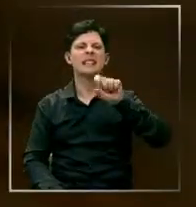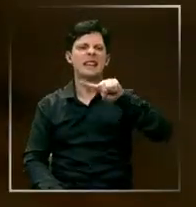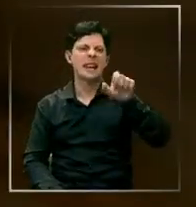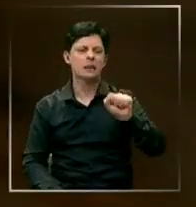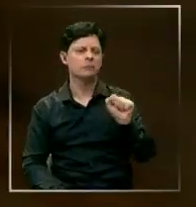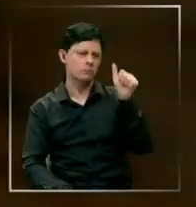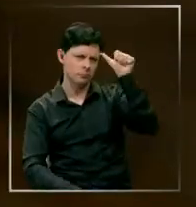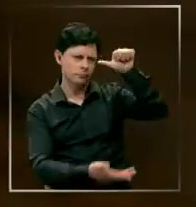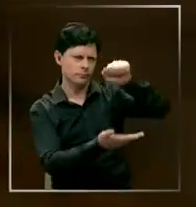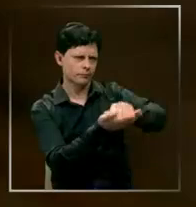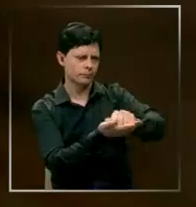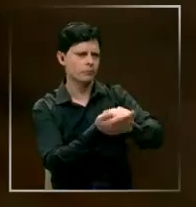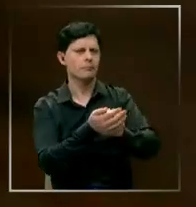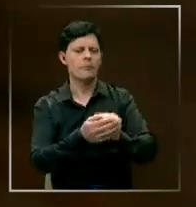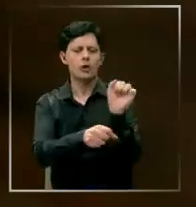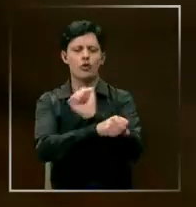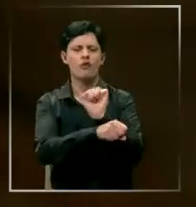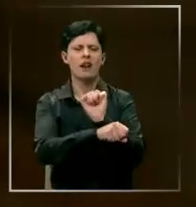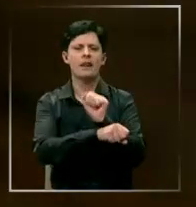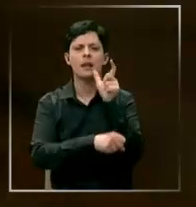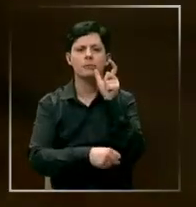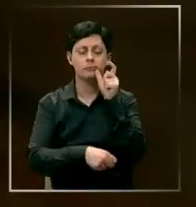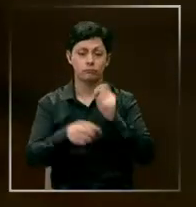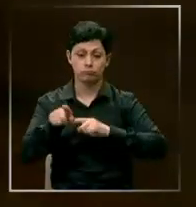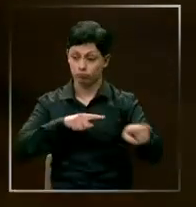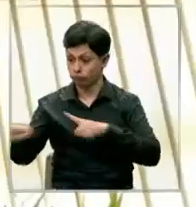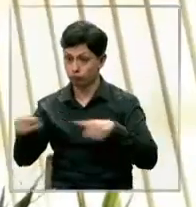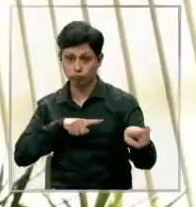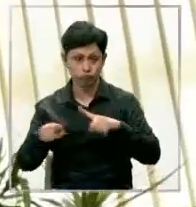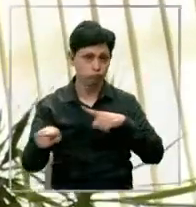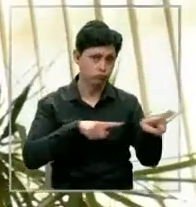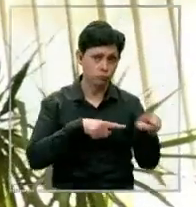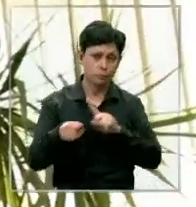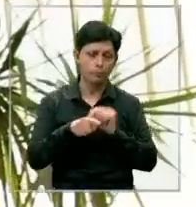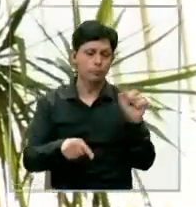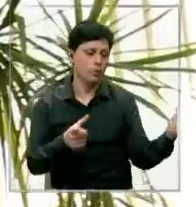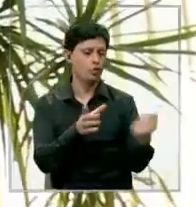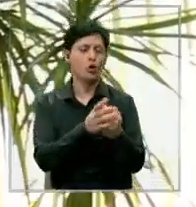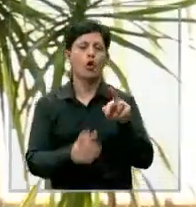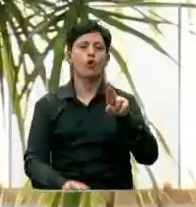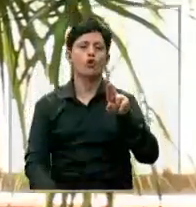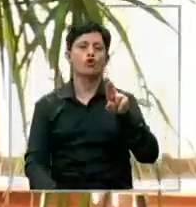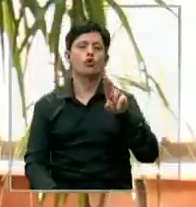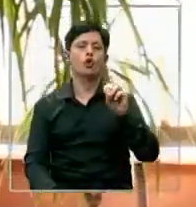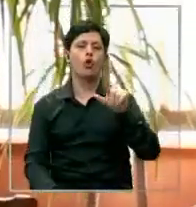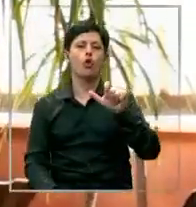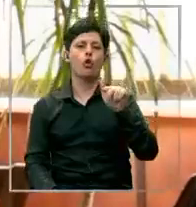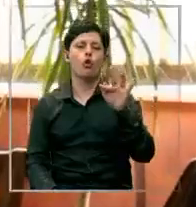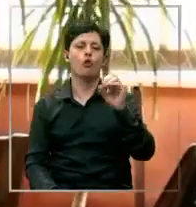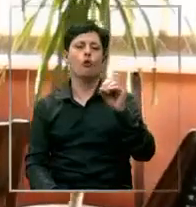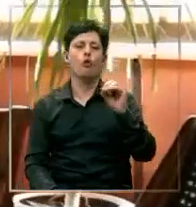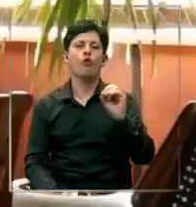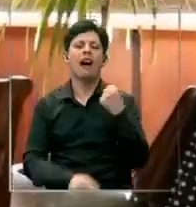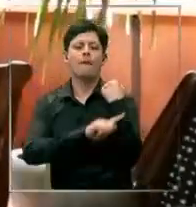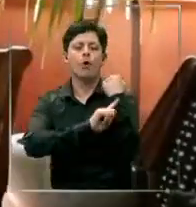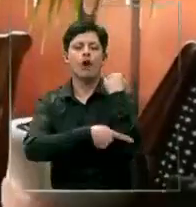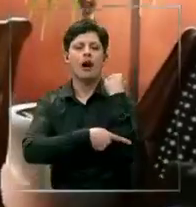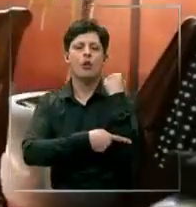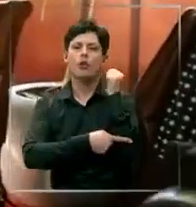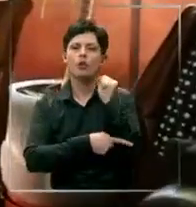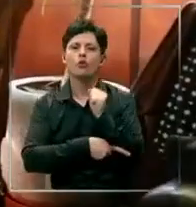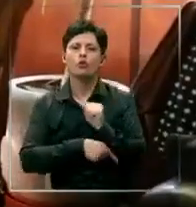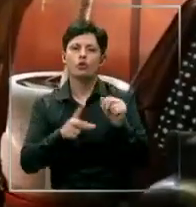por el testimonio del chofer de Neruda. Acción judicial a la que se sumó Rodolfo Reyes, abogado y sobrino de Neruda, y la